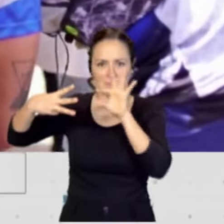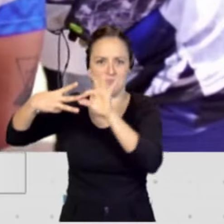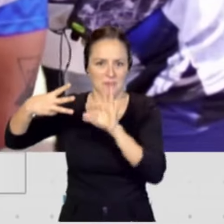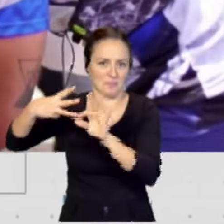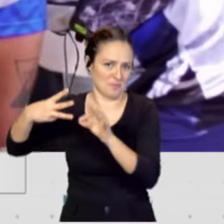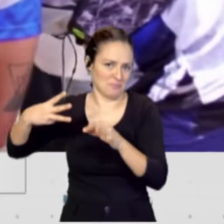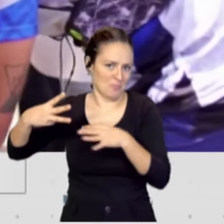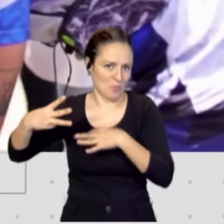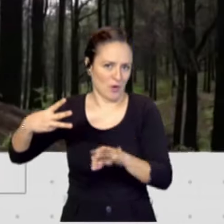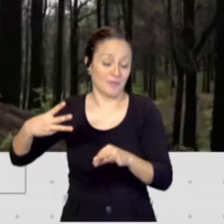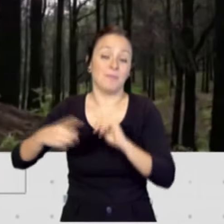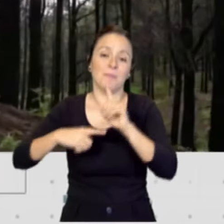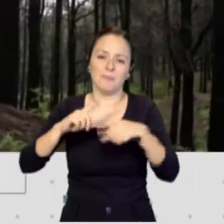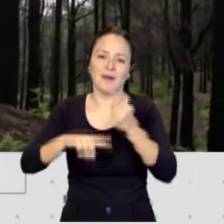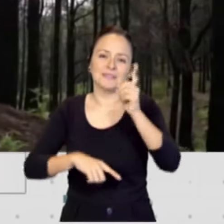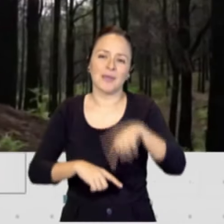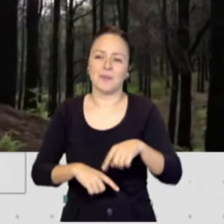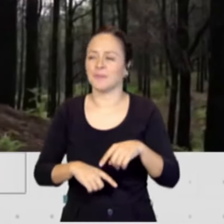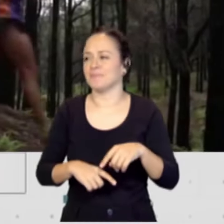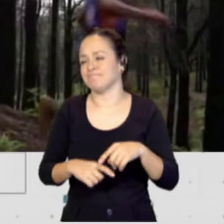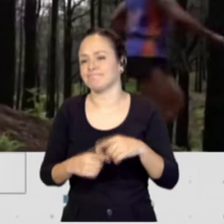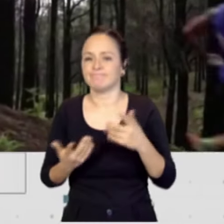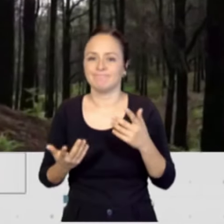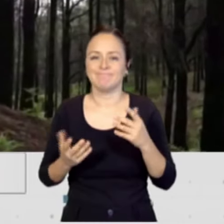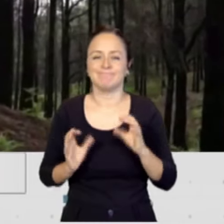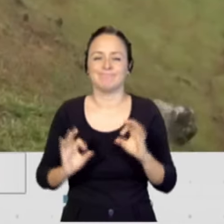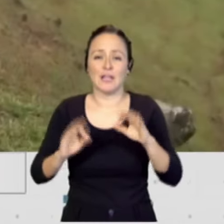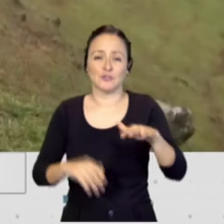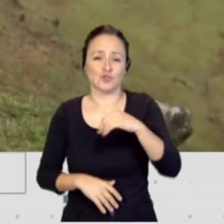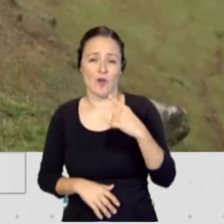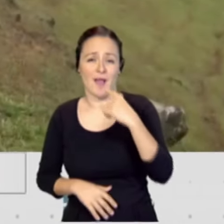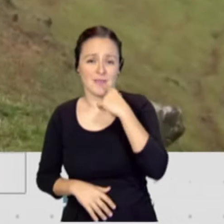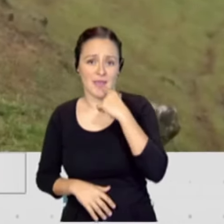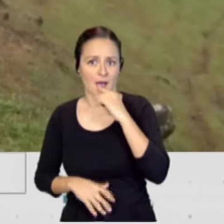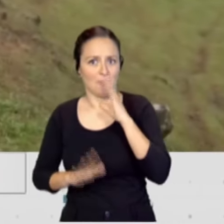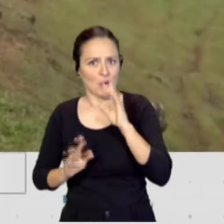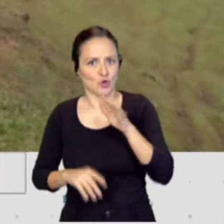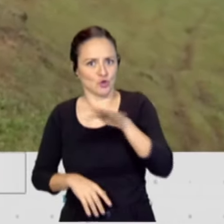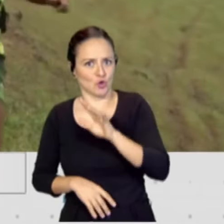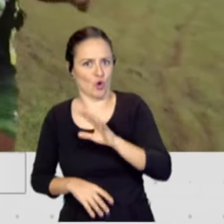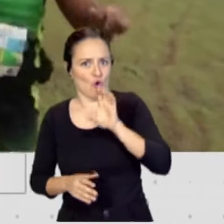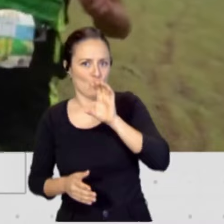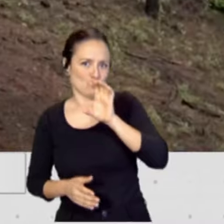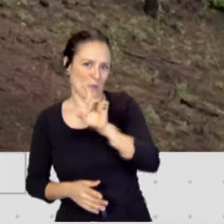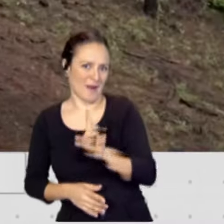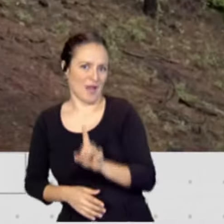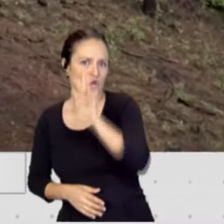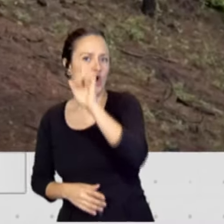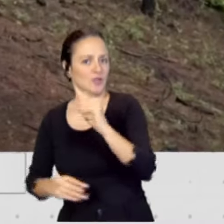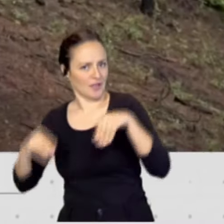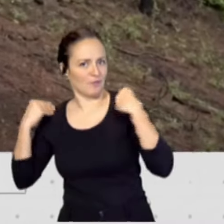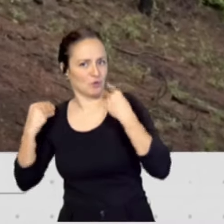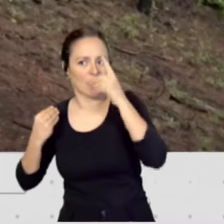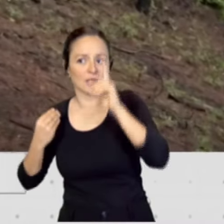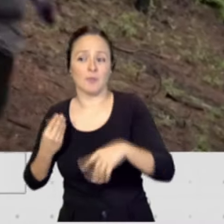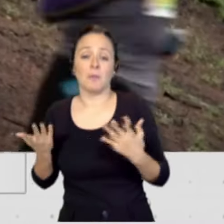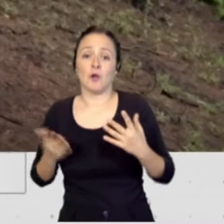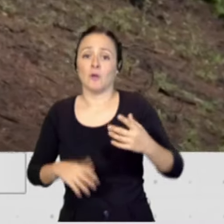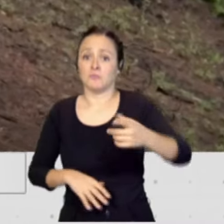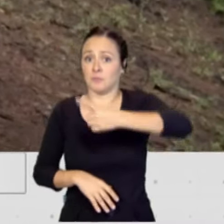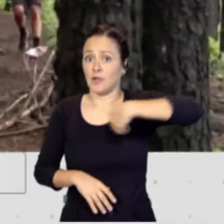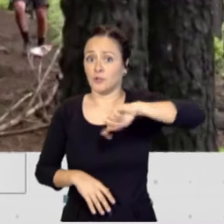que puedan disfrutar de todas la singularidades no solo por guía sino la Comarca norte pero para nosotros estamos